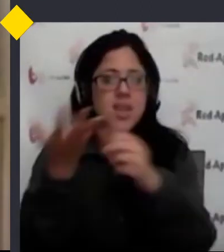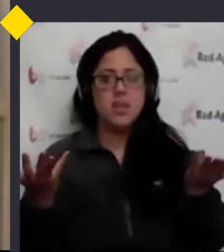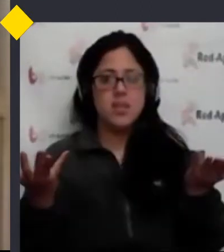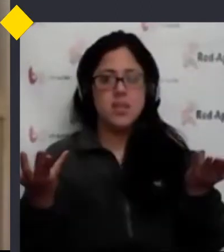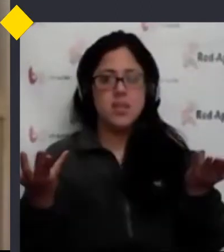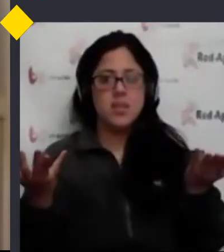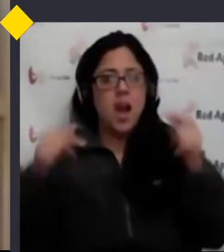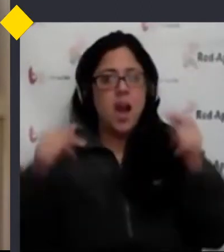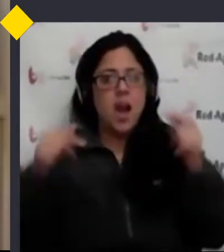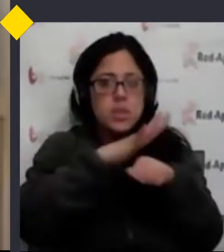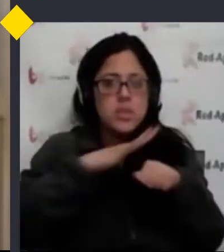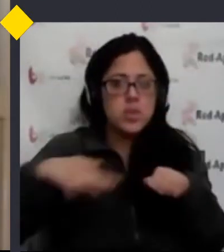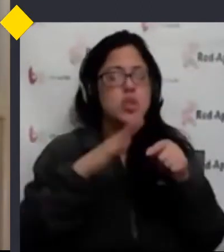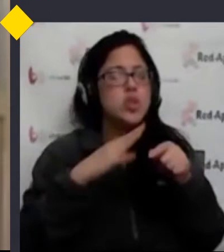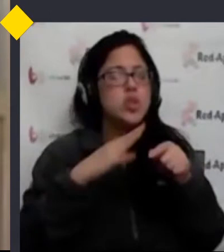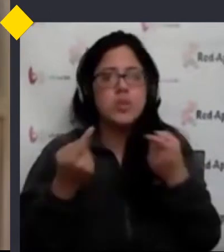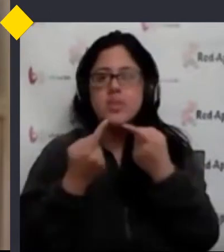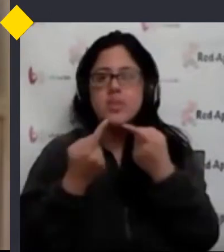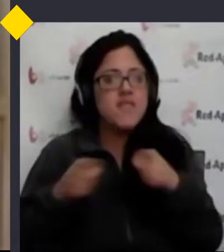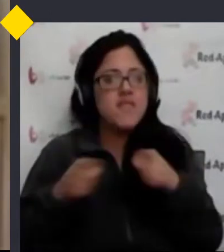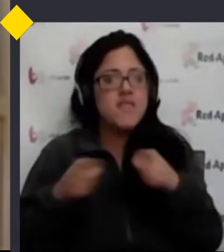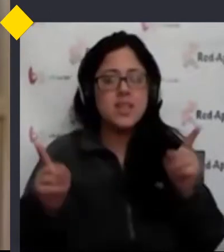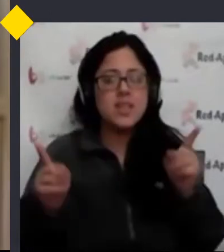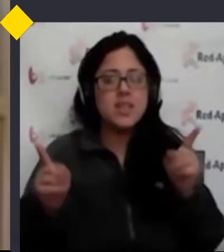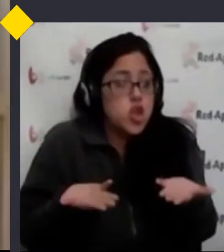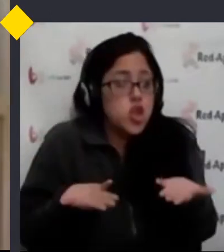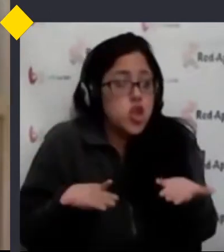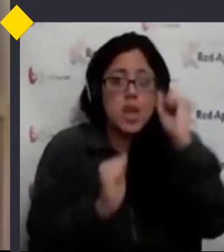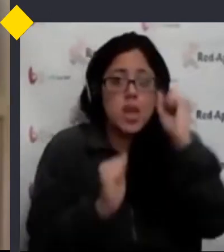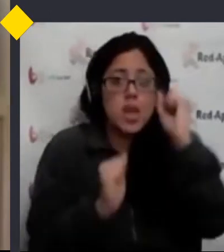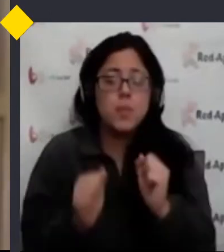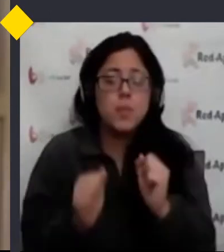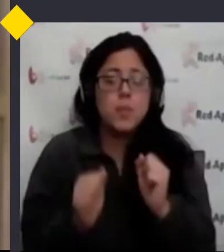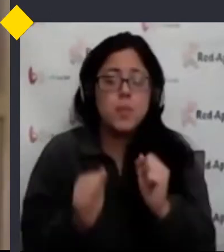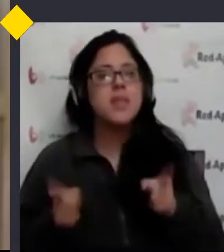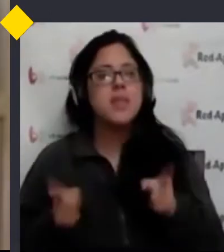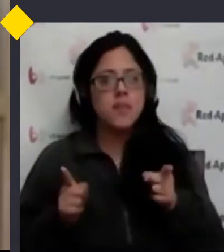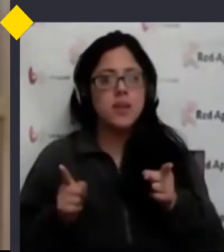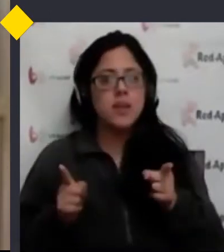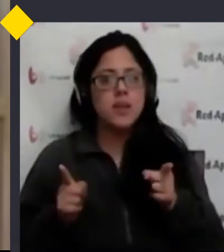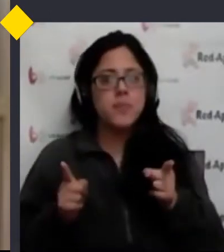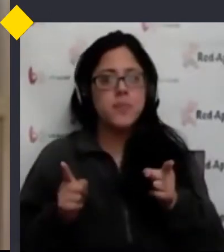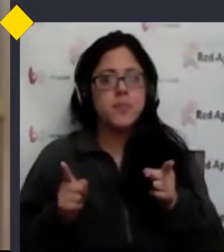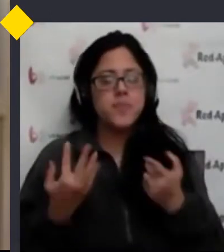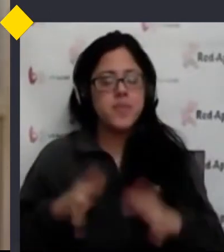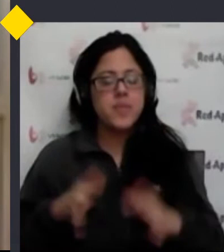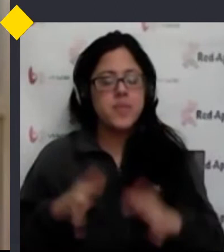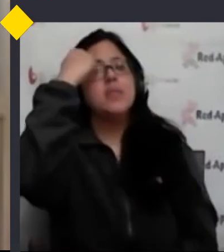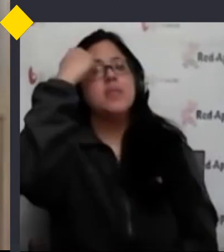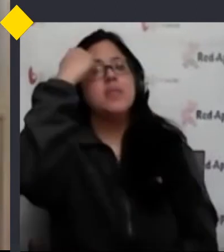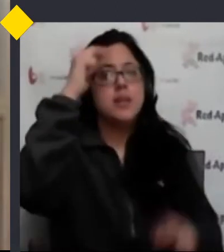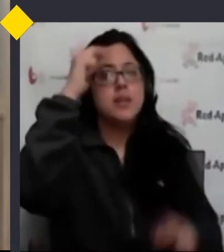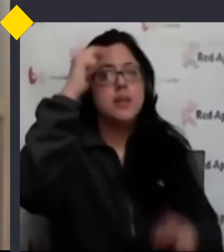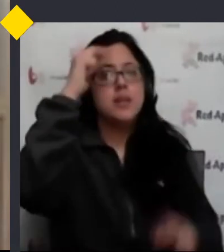situación totalmente excepcional, por lo tanto las organizaciones tienen que hacer medidas, condiciones laborales también excepcionales para